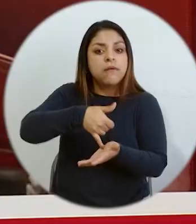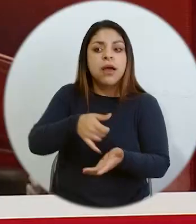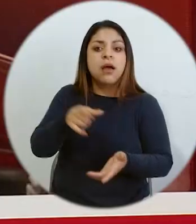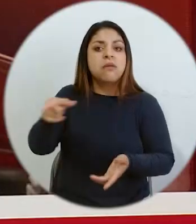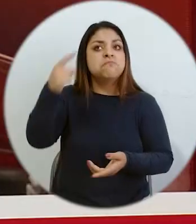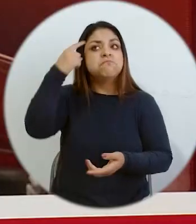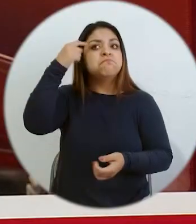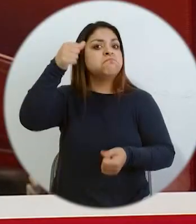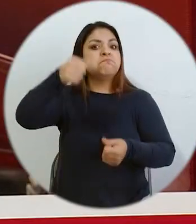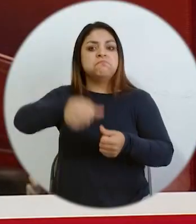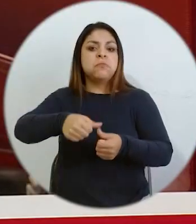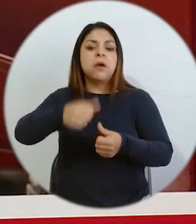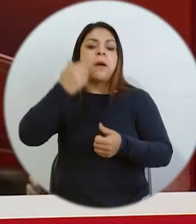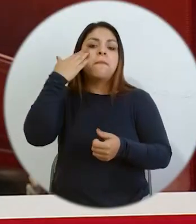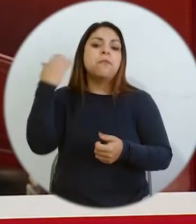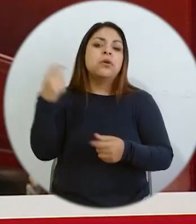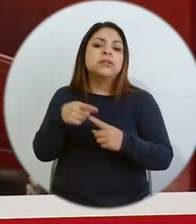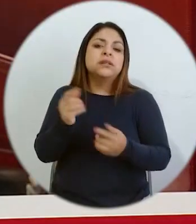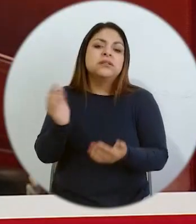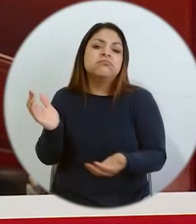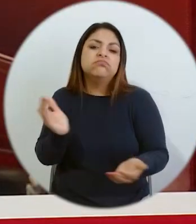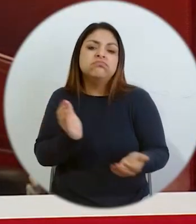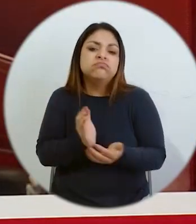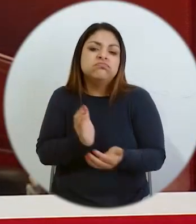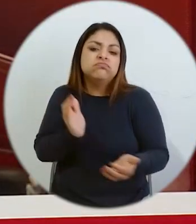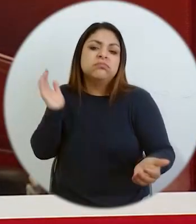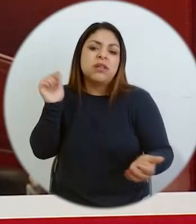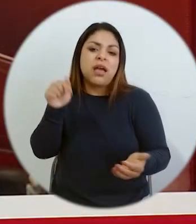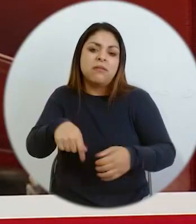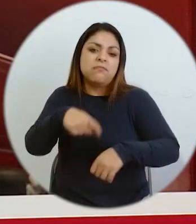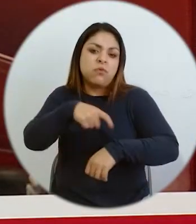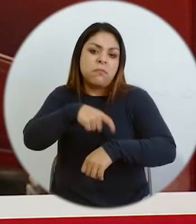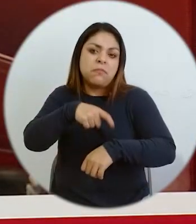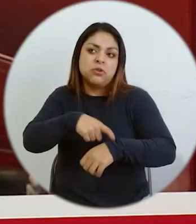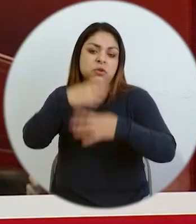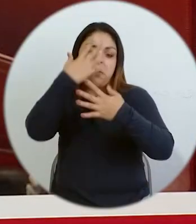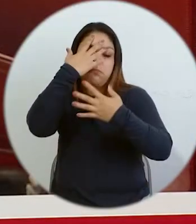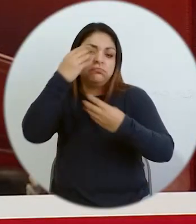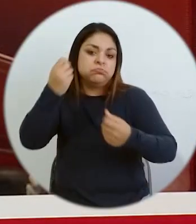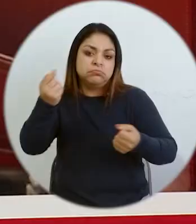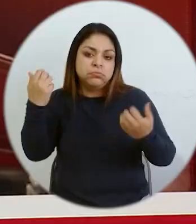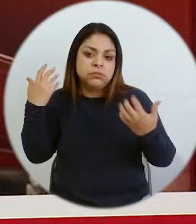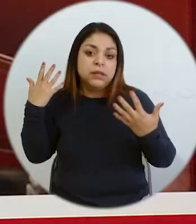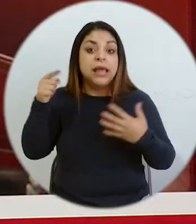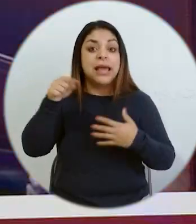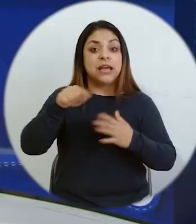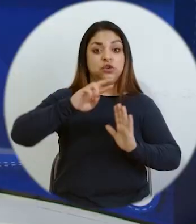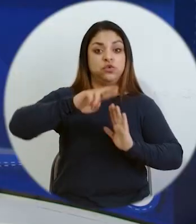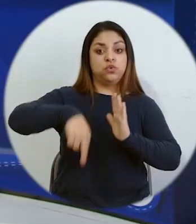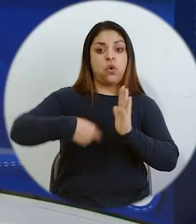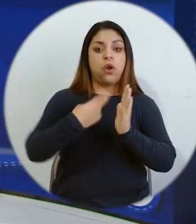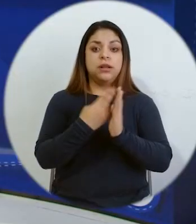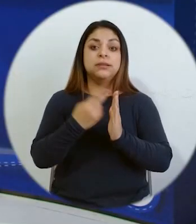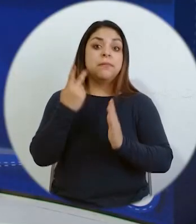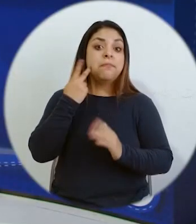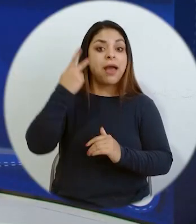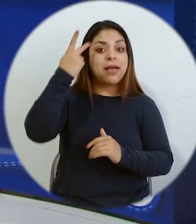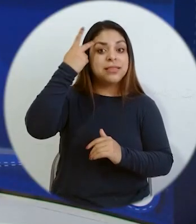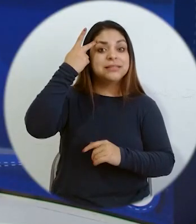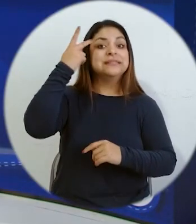de los cuales no haya registro en su memoria porque sucedieron en las primeras etapas de vida. El rol de los padres es